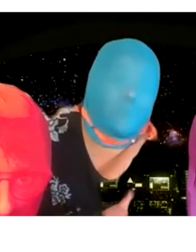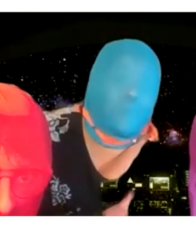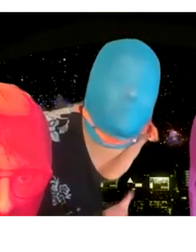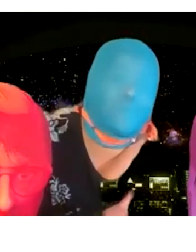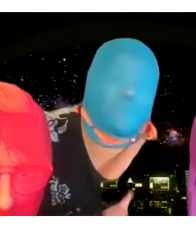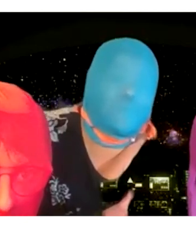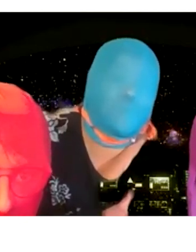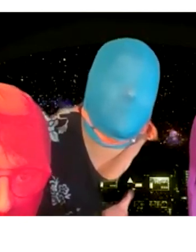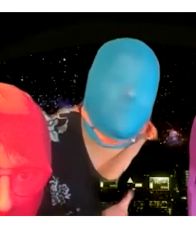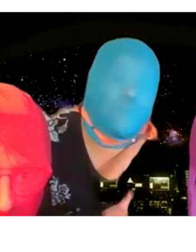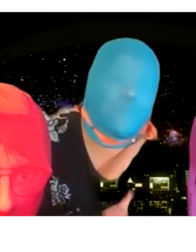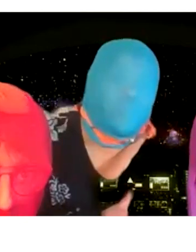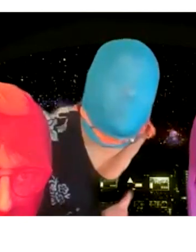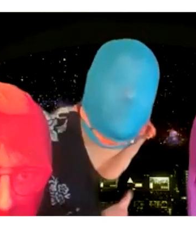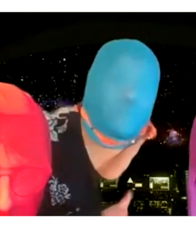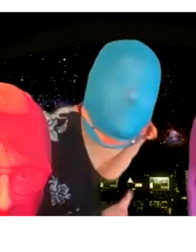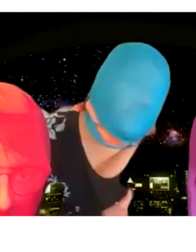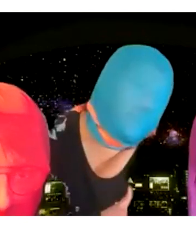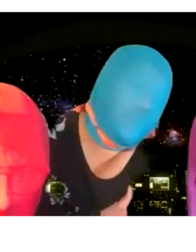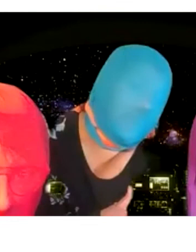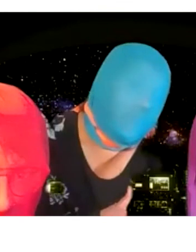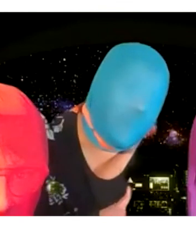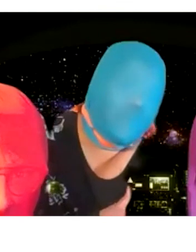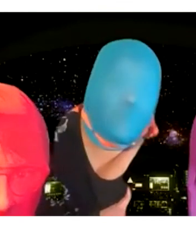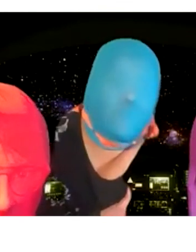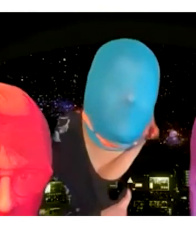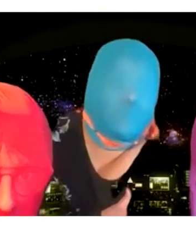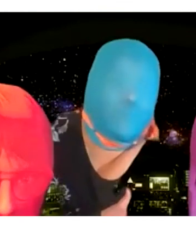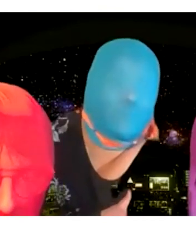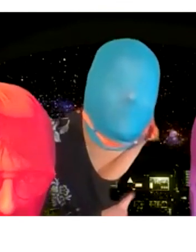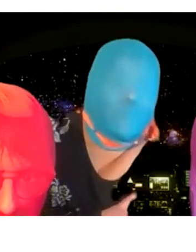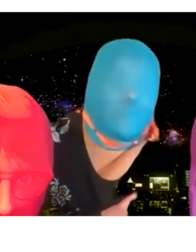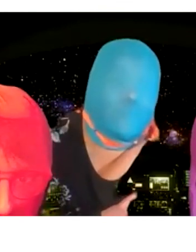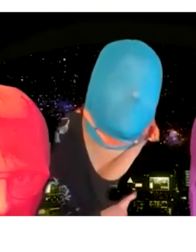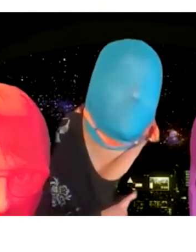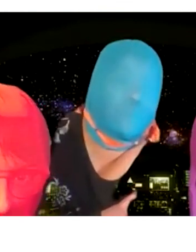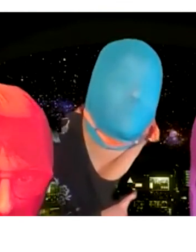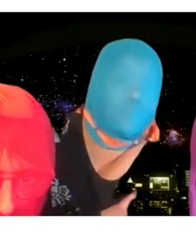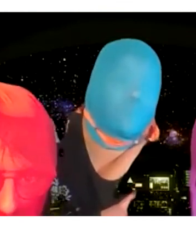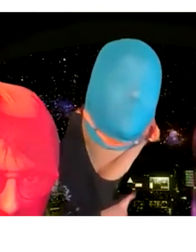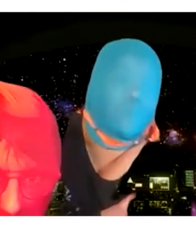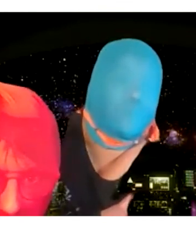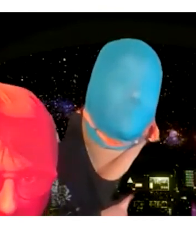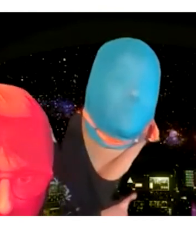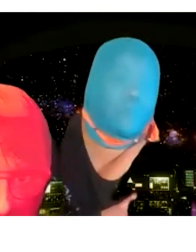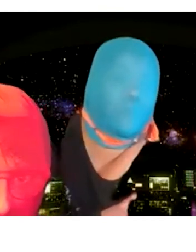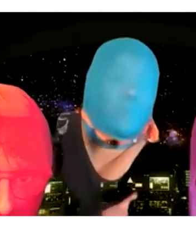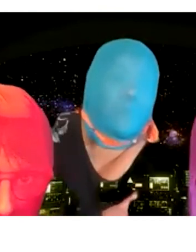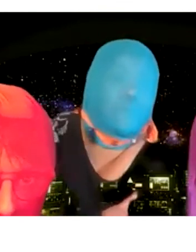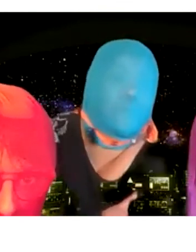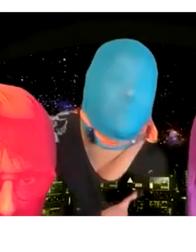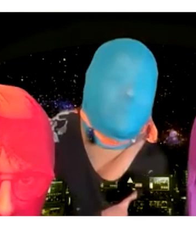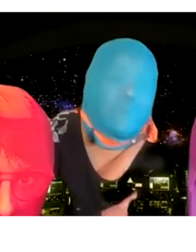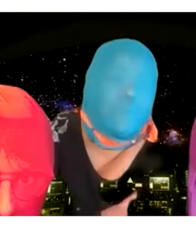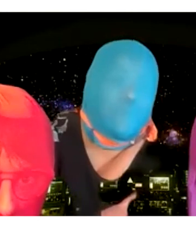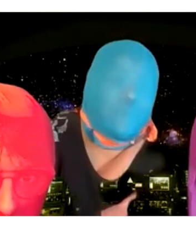vida, ¿no? Entonces, pues esa sería una invitación desde Invasorix, ¿no? O sea, como desde las